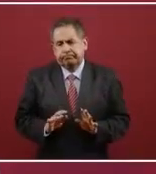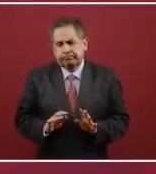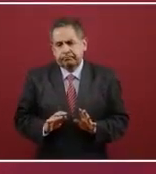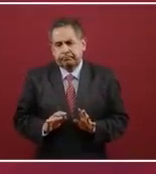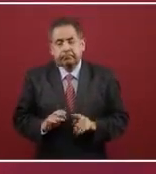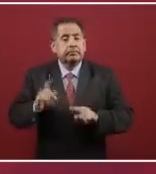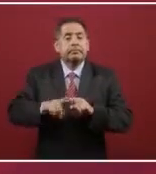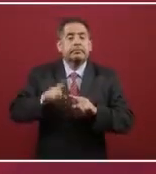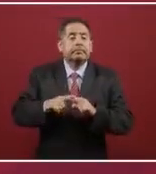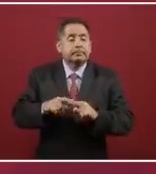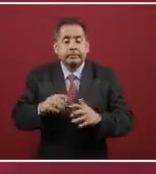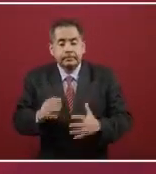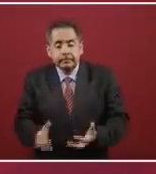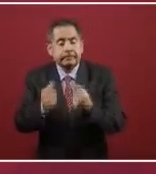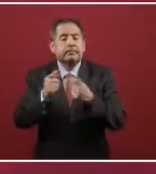Solo se va a rescatar